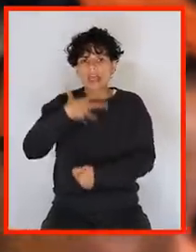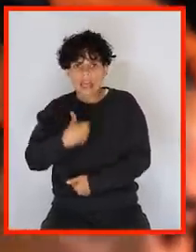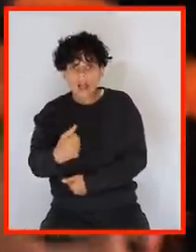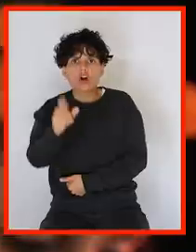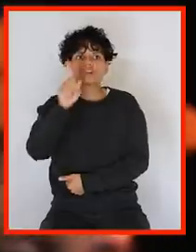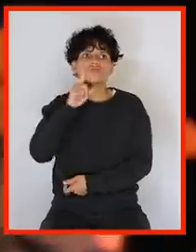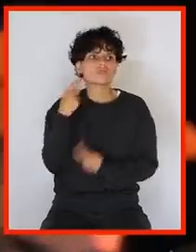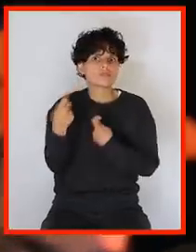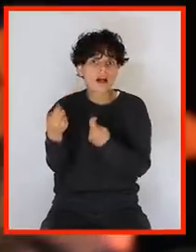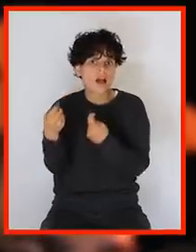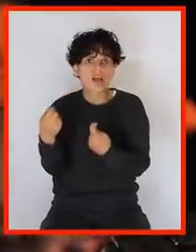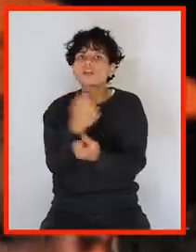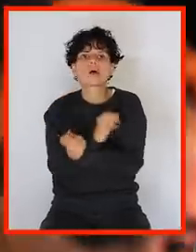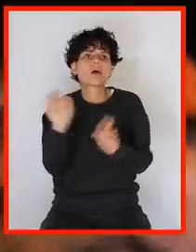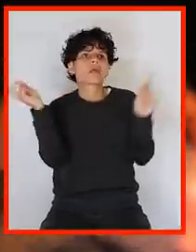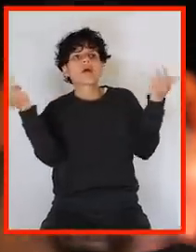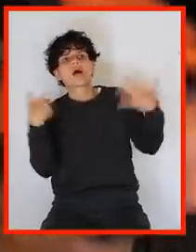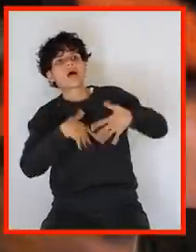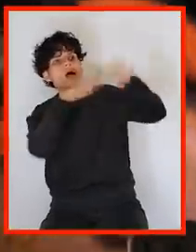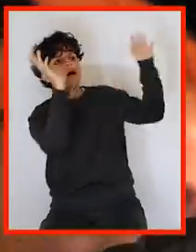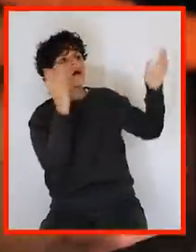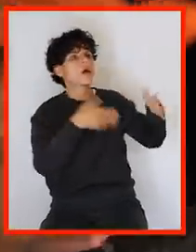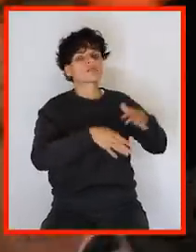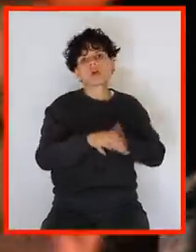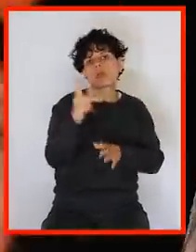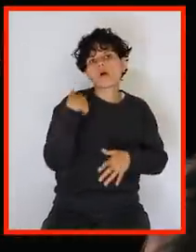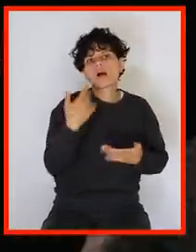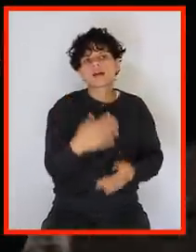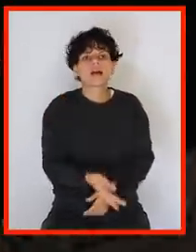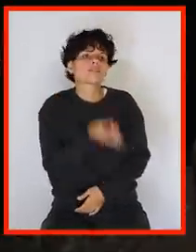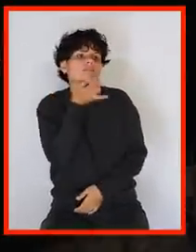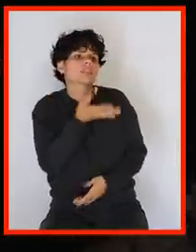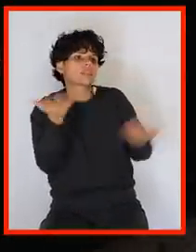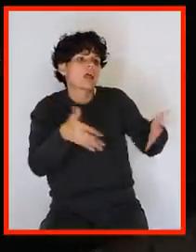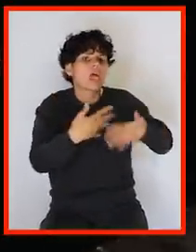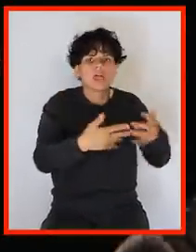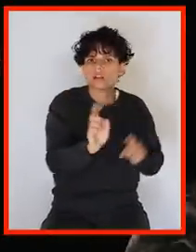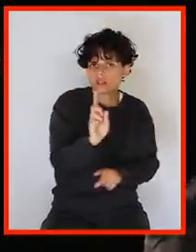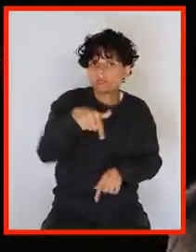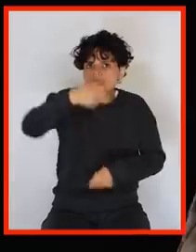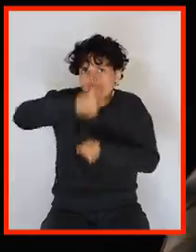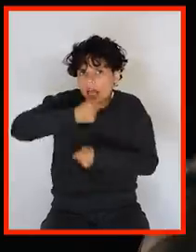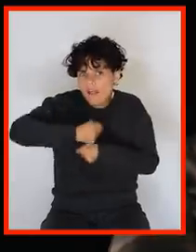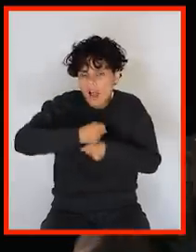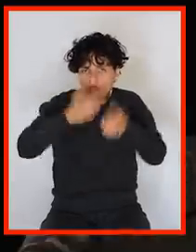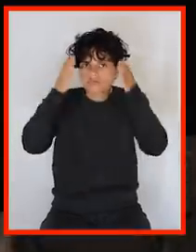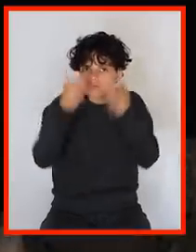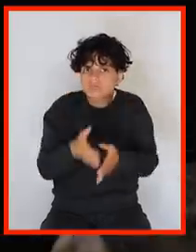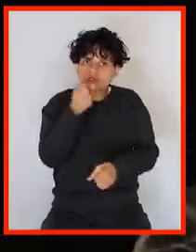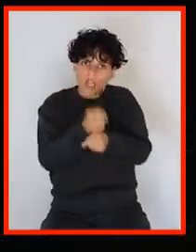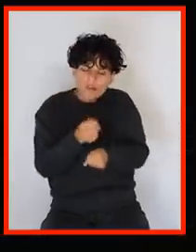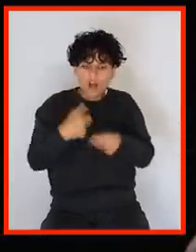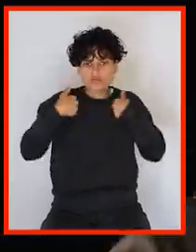tengo que mantener cuenta. Y ya no puedo tomármelo como solamente así, como el hobby. Tengo que tomármelo como el trabajo, ¿cachai?